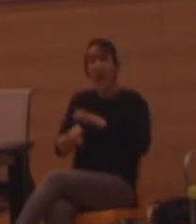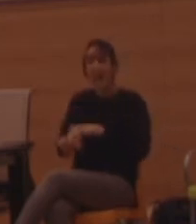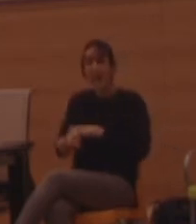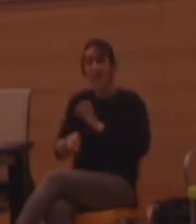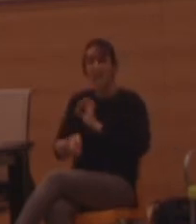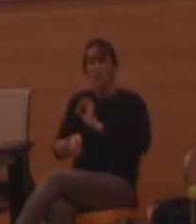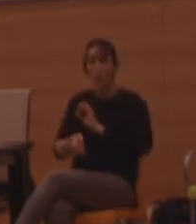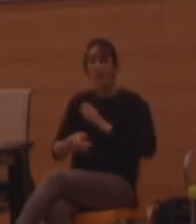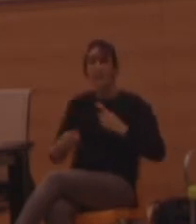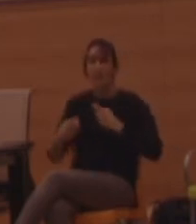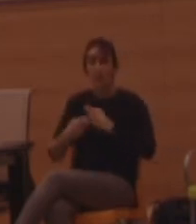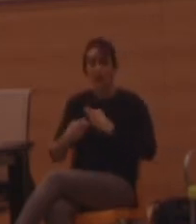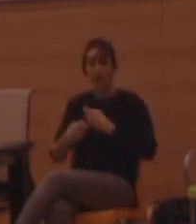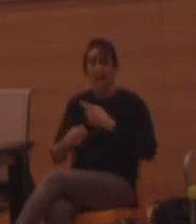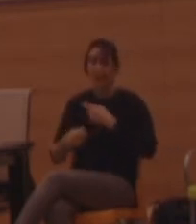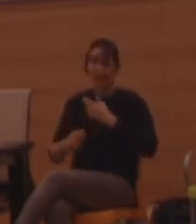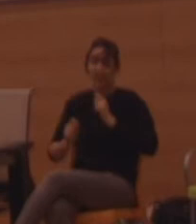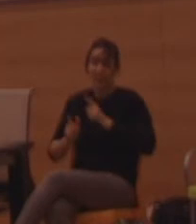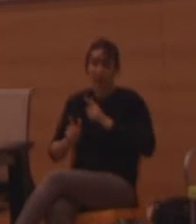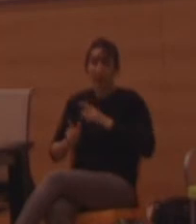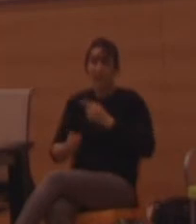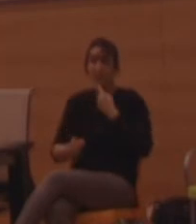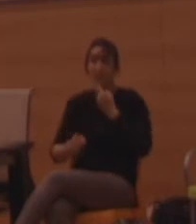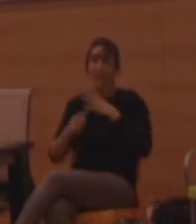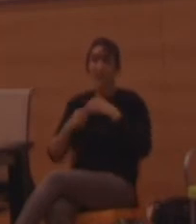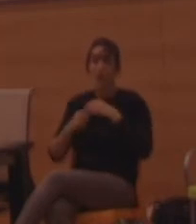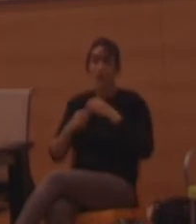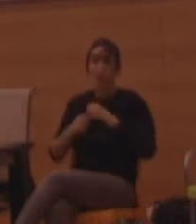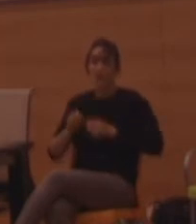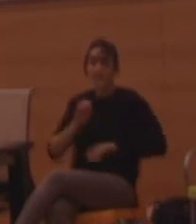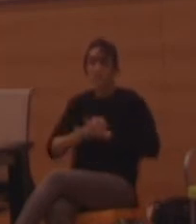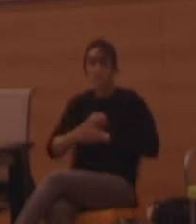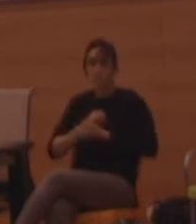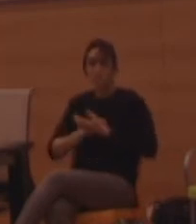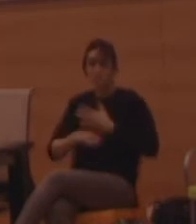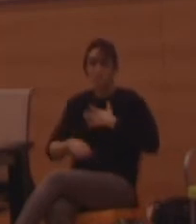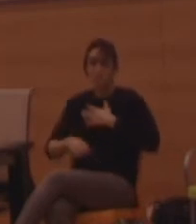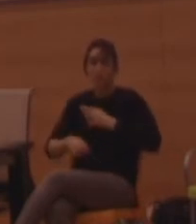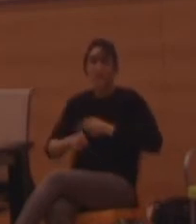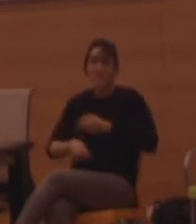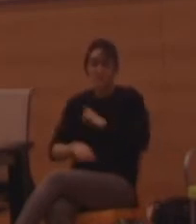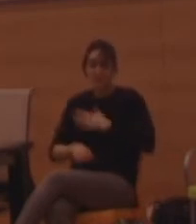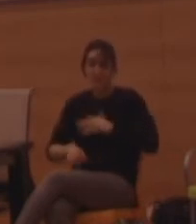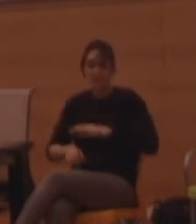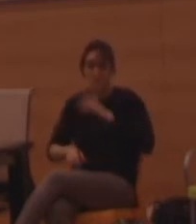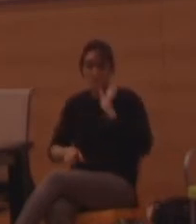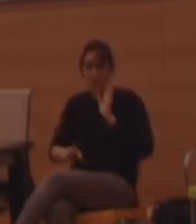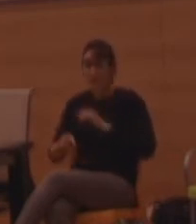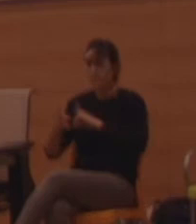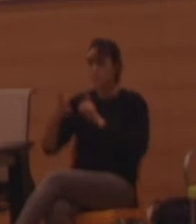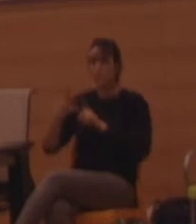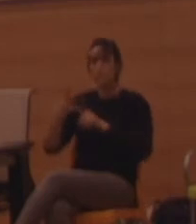¿no? Y dicen que favorece el desarrollo de las pseudomonas. La sulfadacina de plata, que sí que